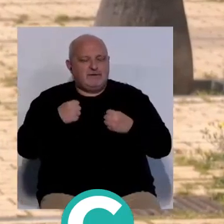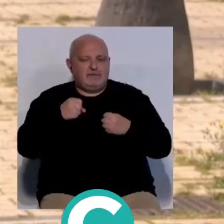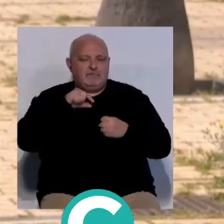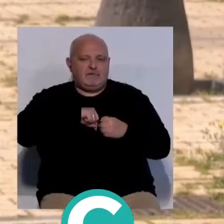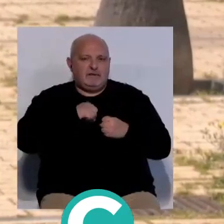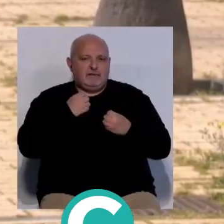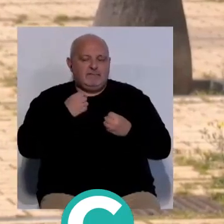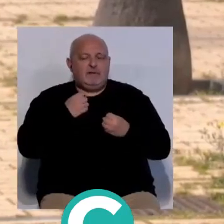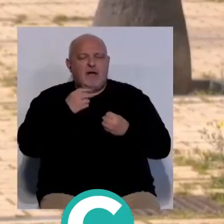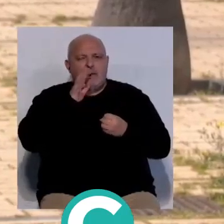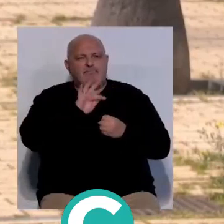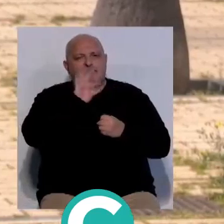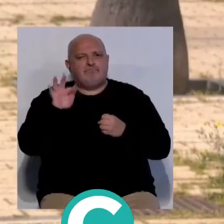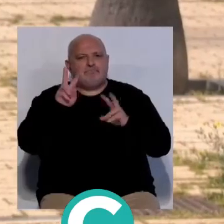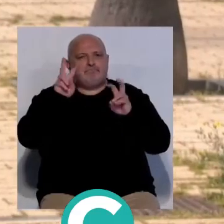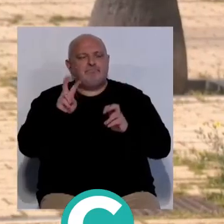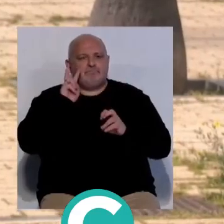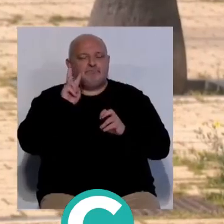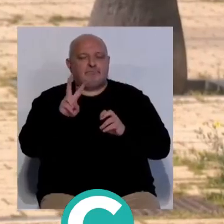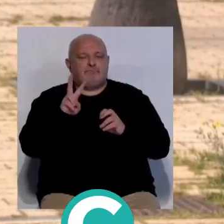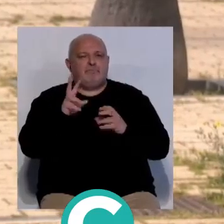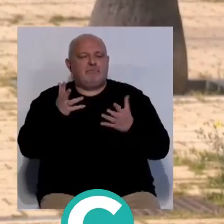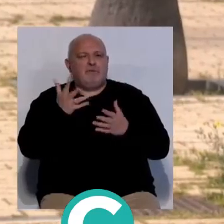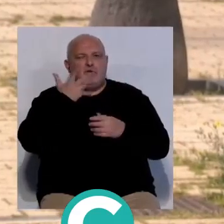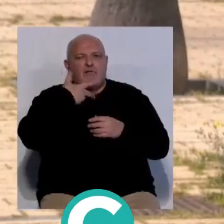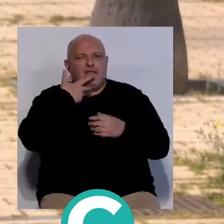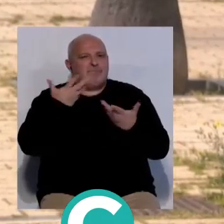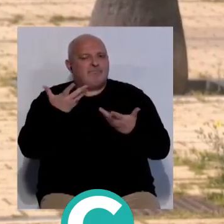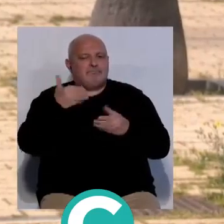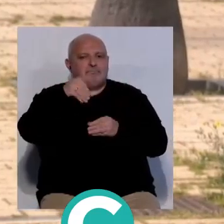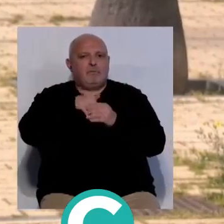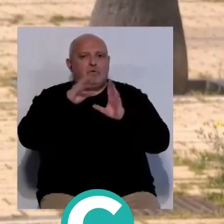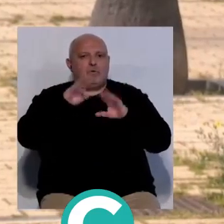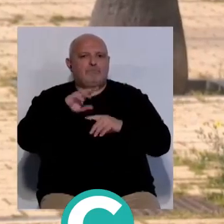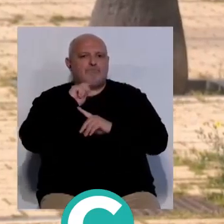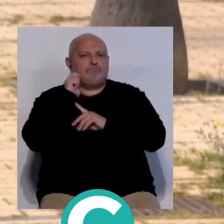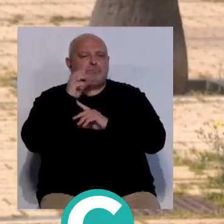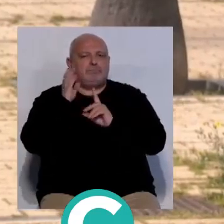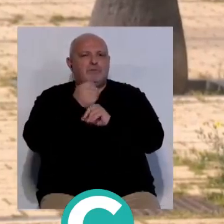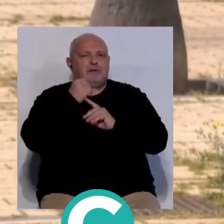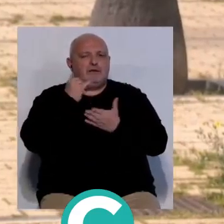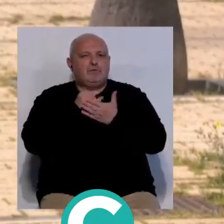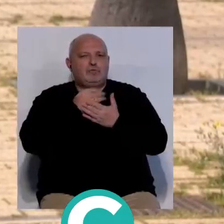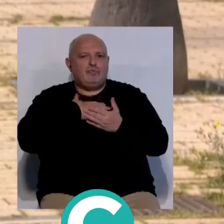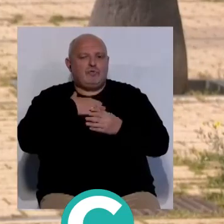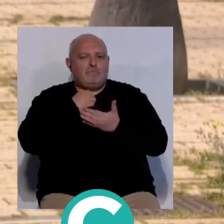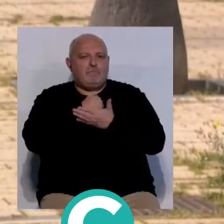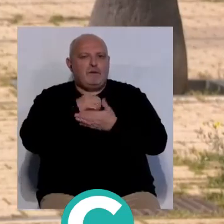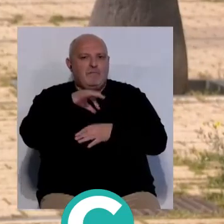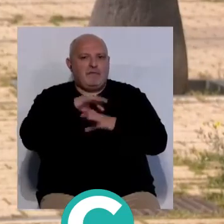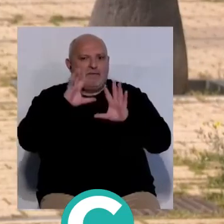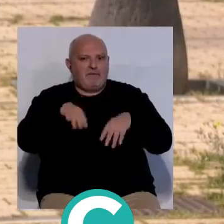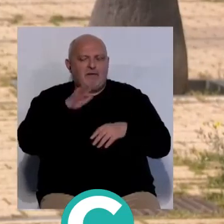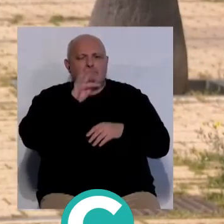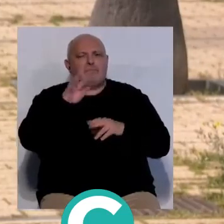sobre bienestar. Ahora les invitamos a que nos acompañen a conocer los últimos logros del Instituto de Investigación Biomédica de